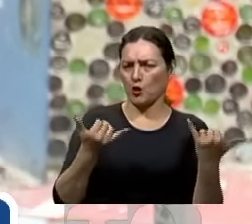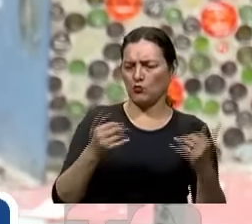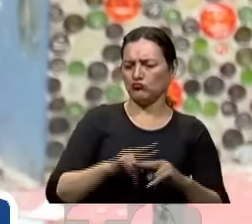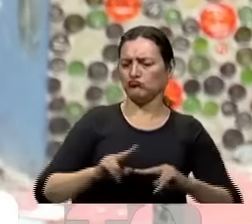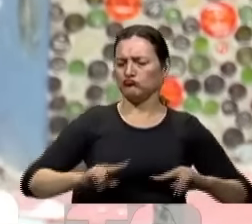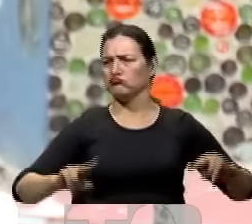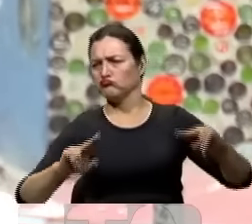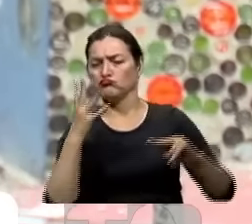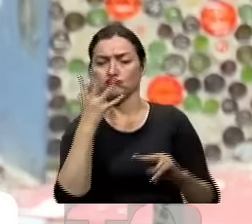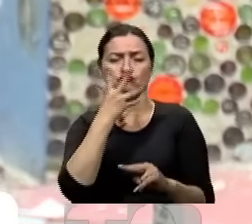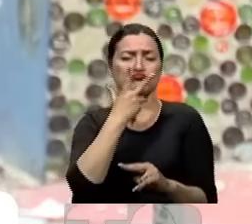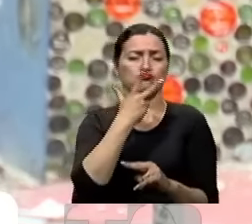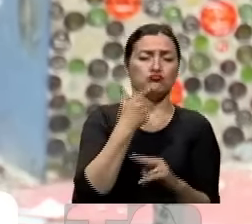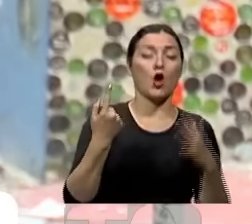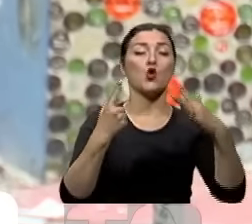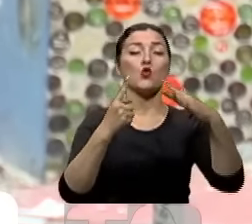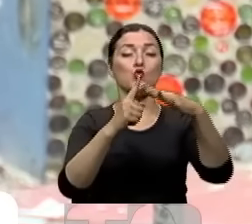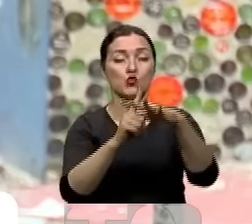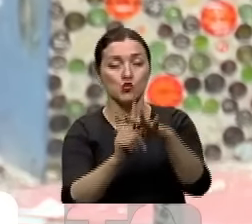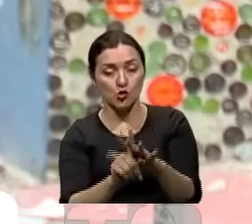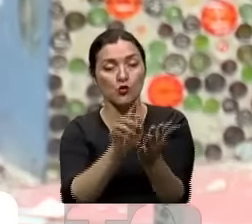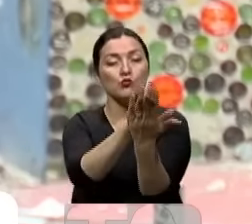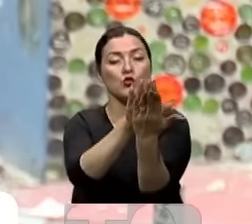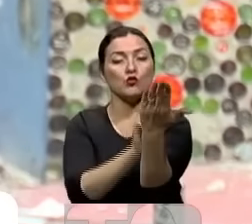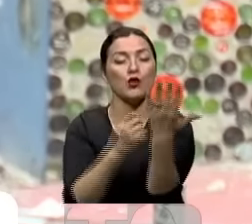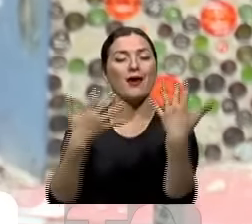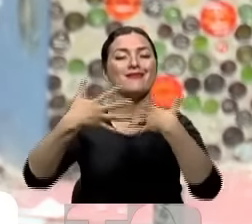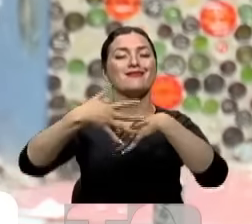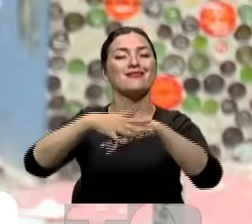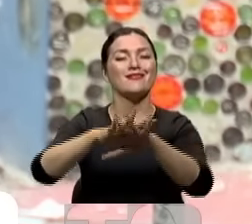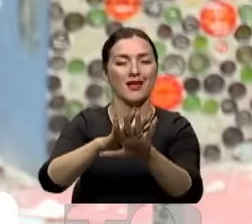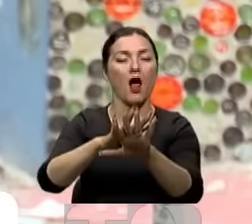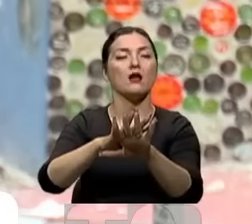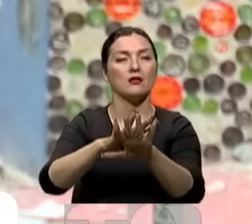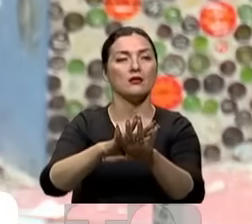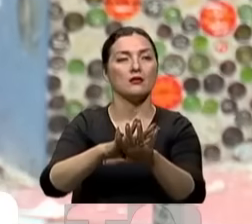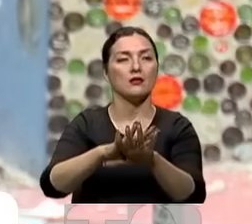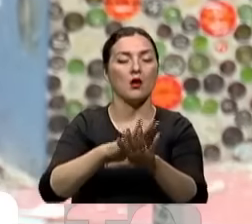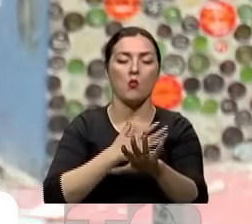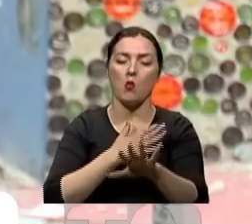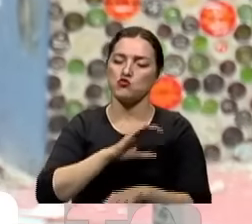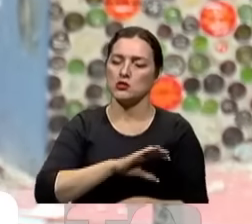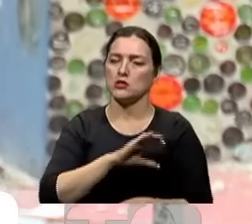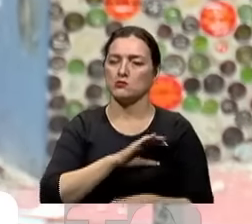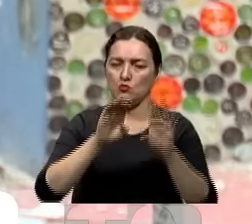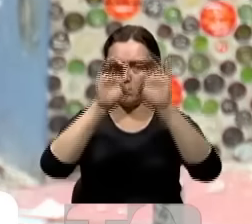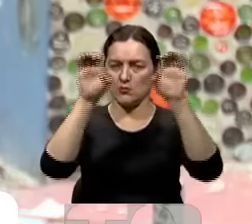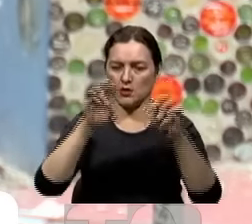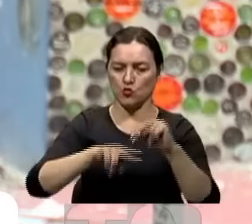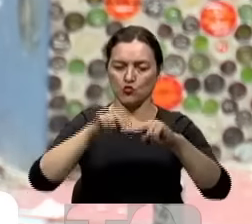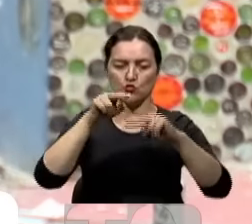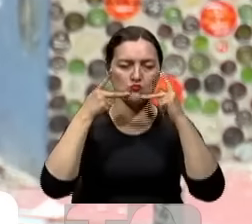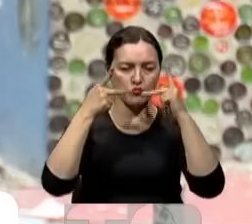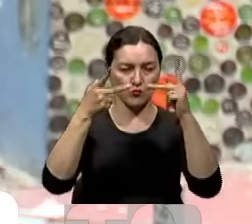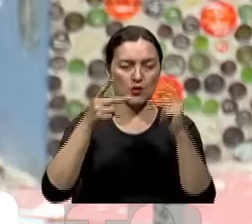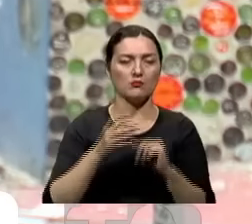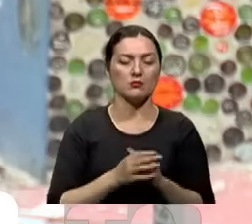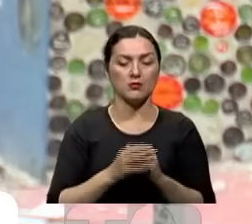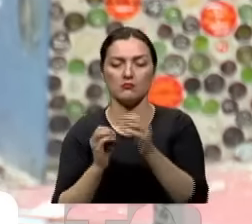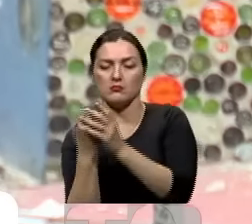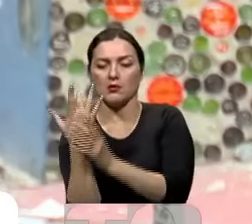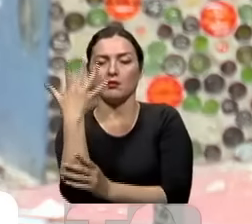el fin de que sea todo inclusivo y un proyecto integral, ¿no? Que es lo que manejamos como MOV. Espacios verdes, caminerías, de manera